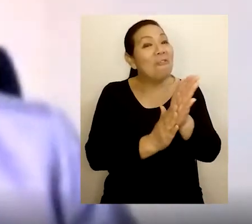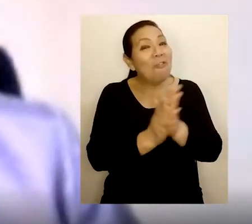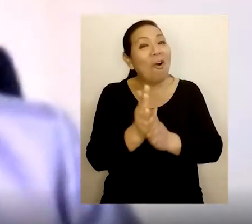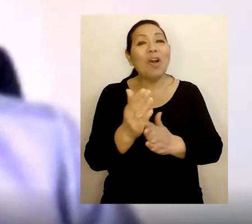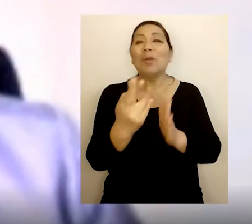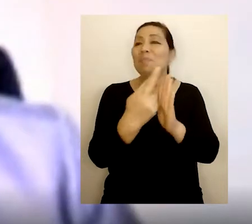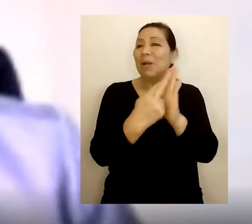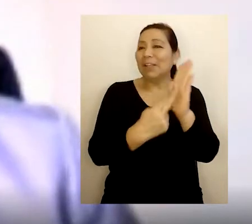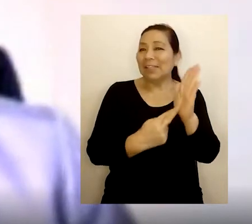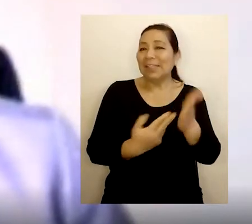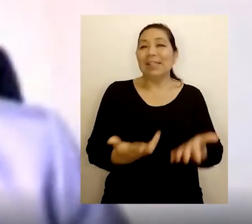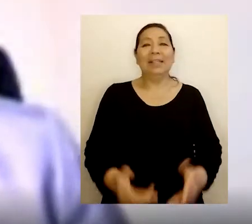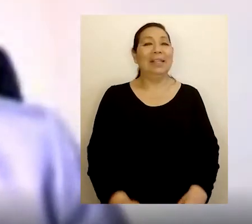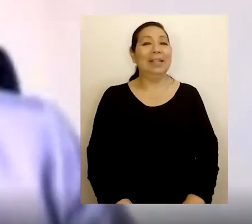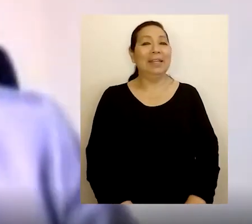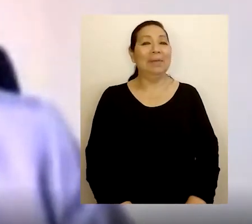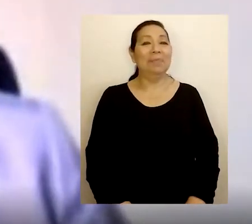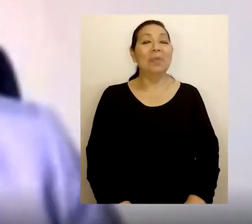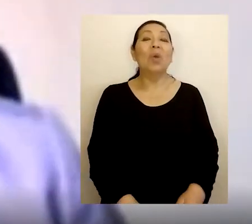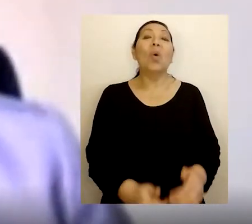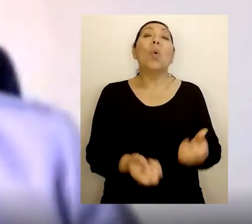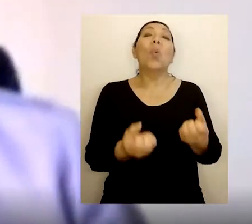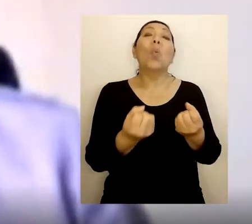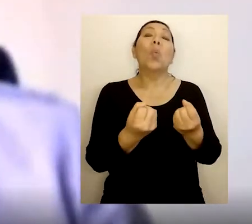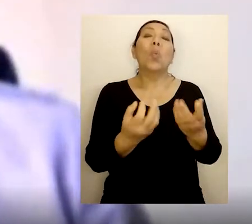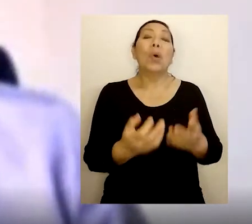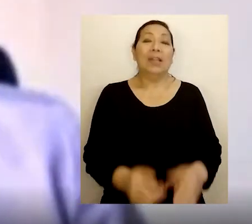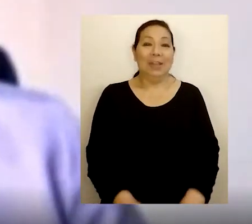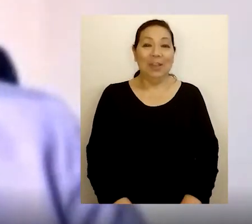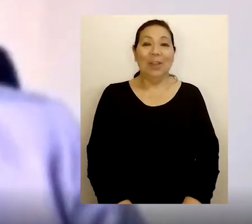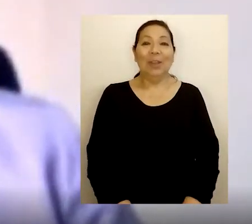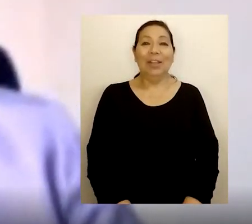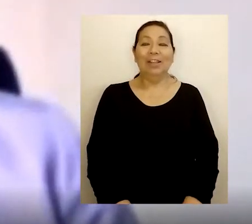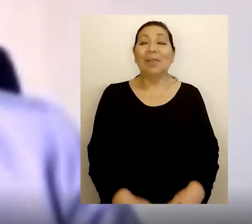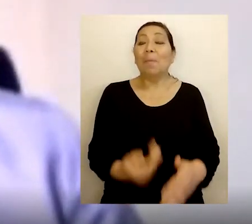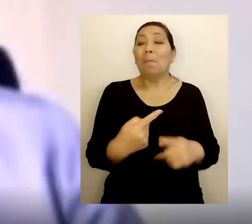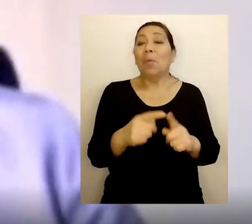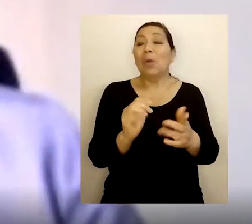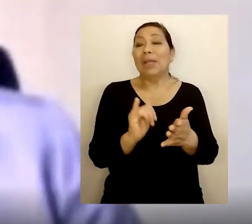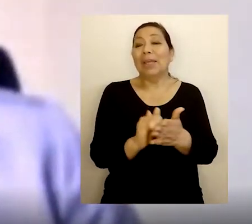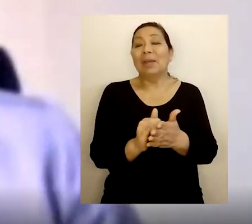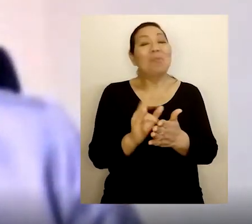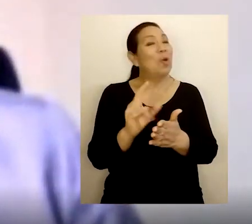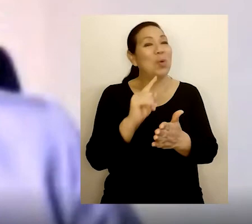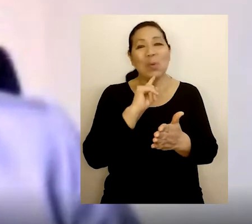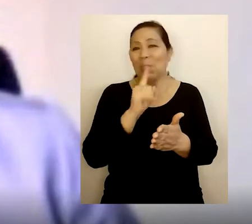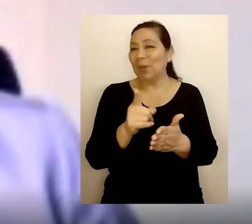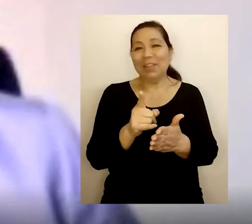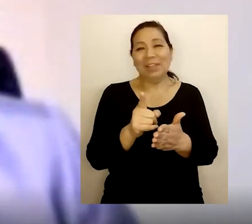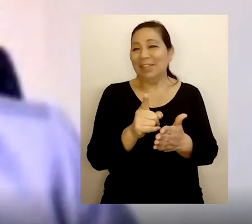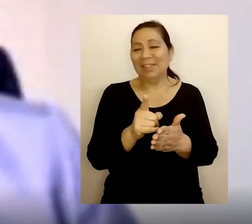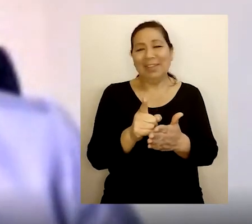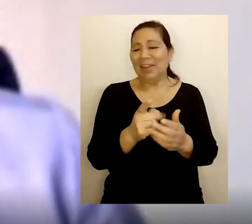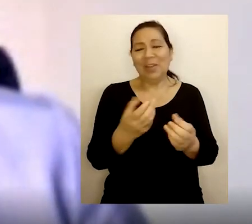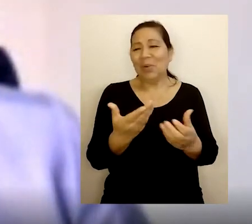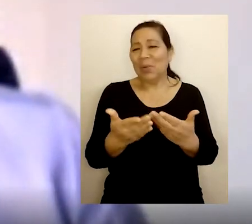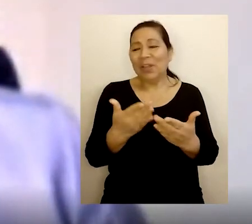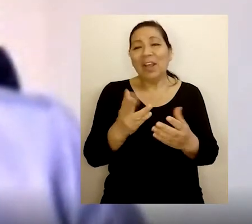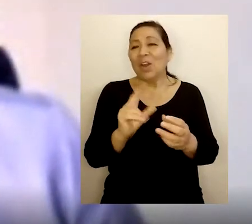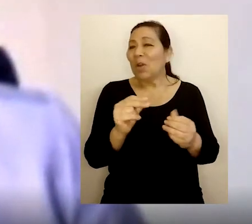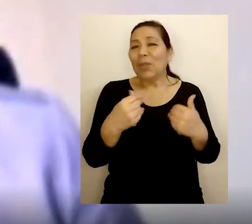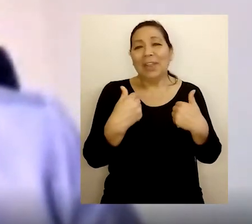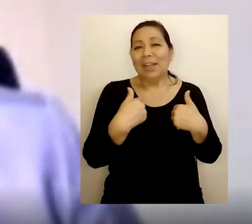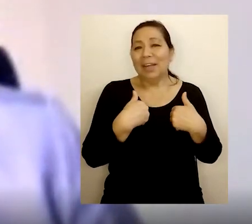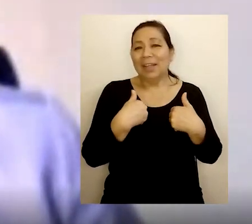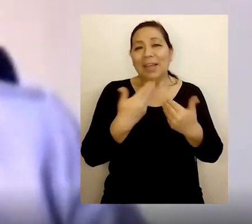las resoluciones judiciales, en cuanto que el caso no sería un delito de femicidio, sino